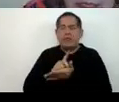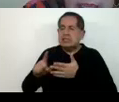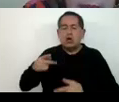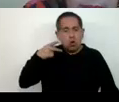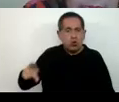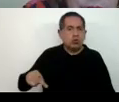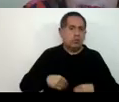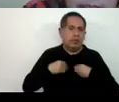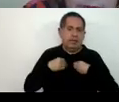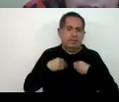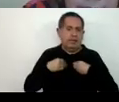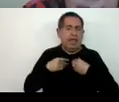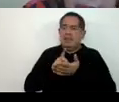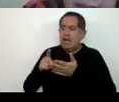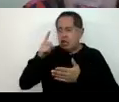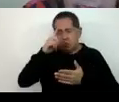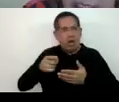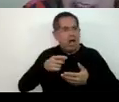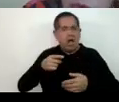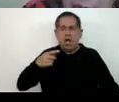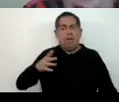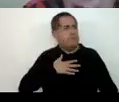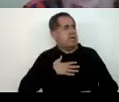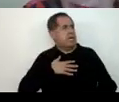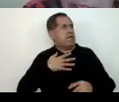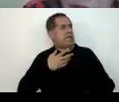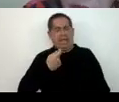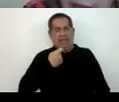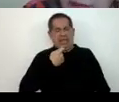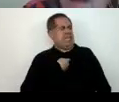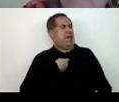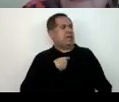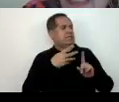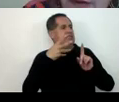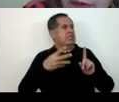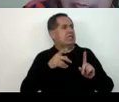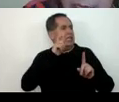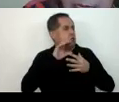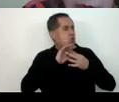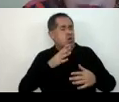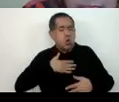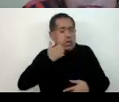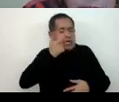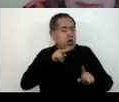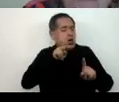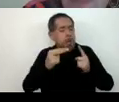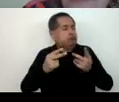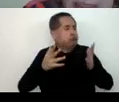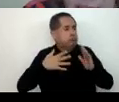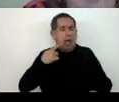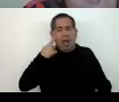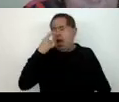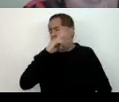personalidad, derecho a manifestar la identidad sexual, la expresión e identidad de género, la orientación y